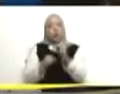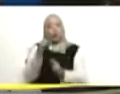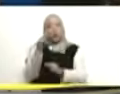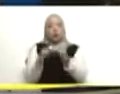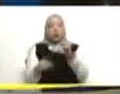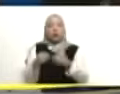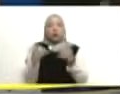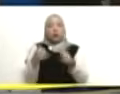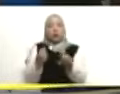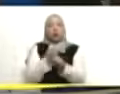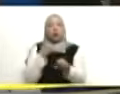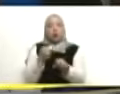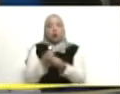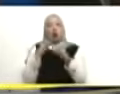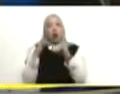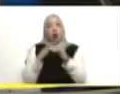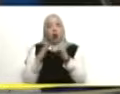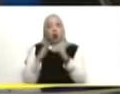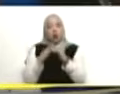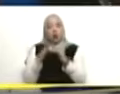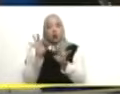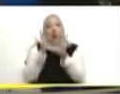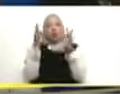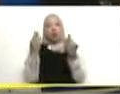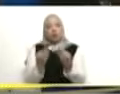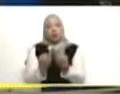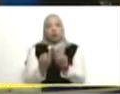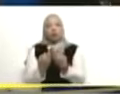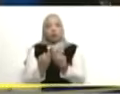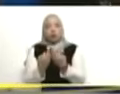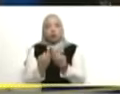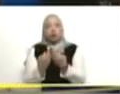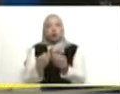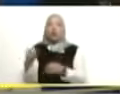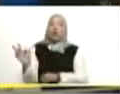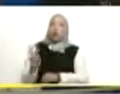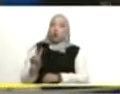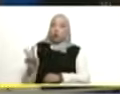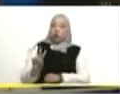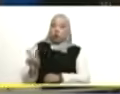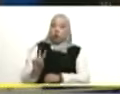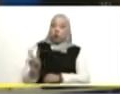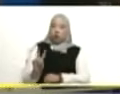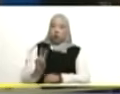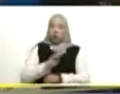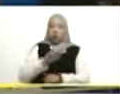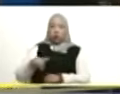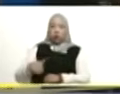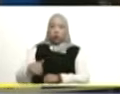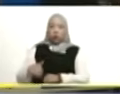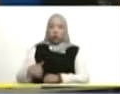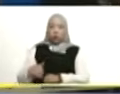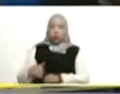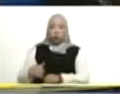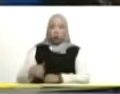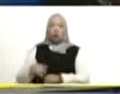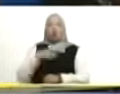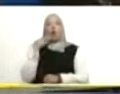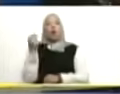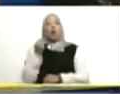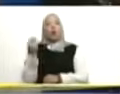un anexo en la casa de sus familiares, porque los venezolanos, la juventud, nosotros, los